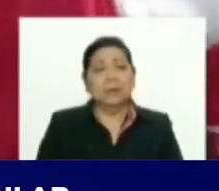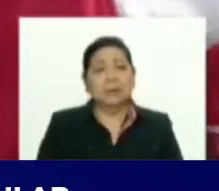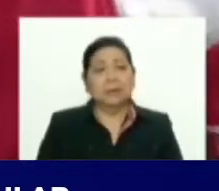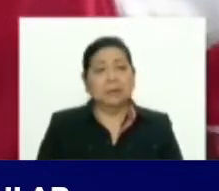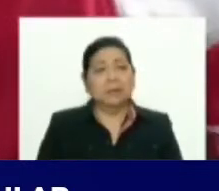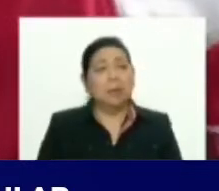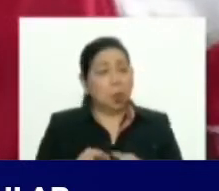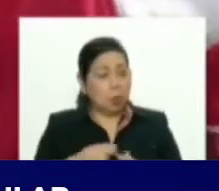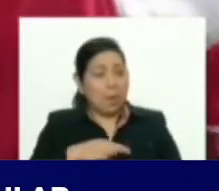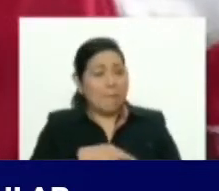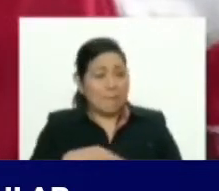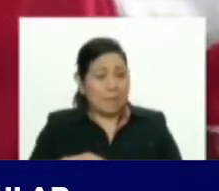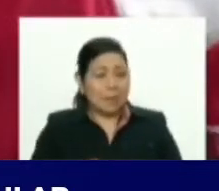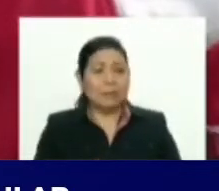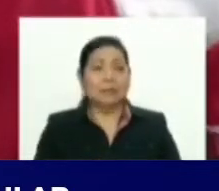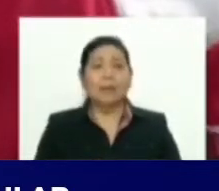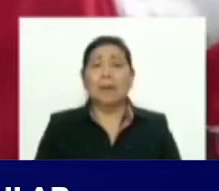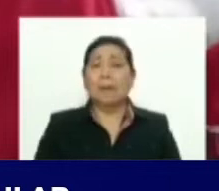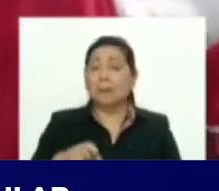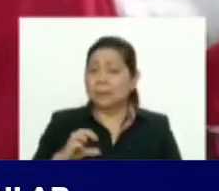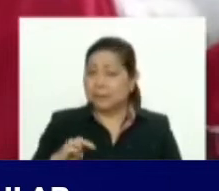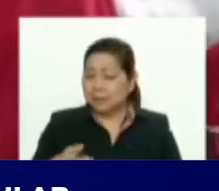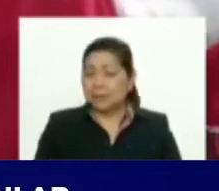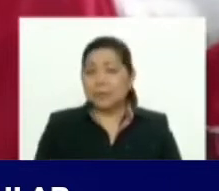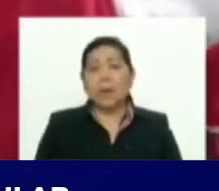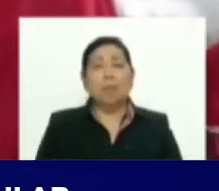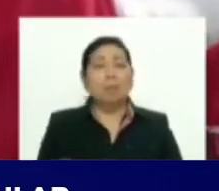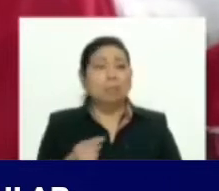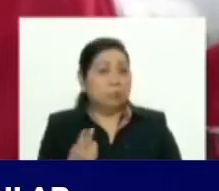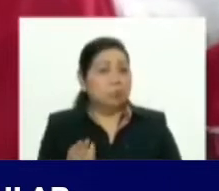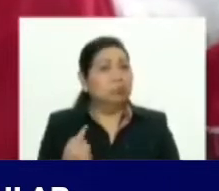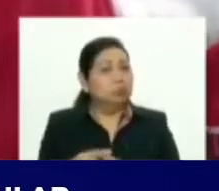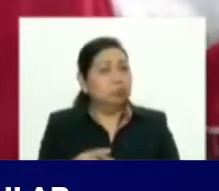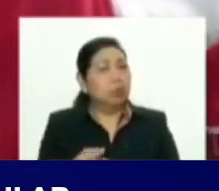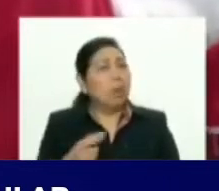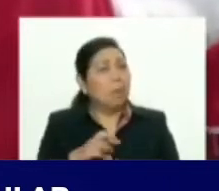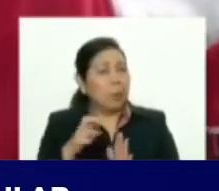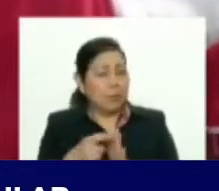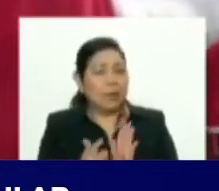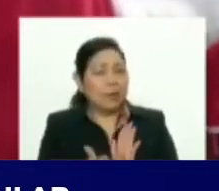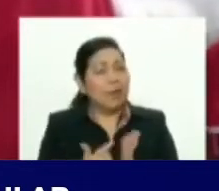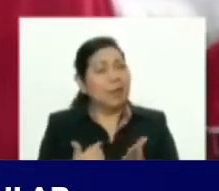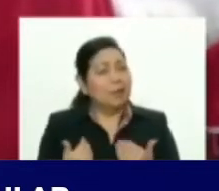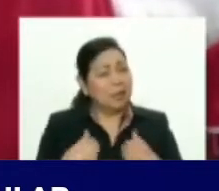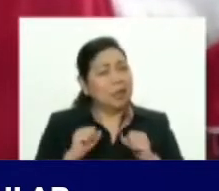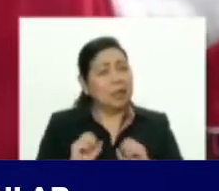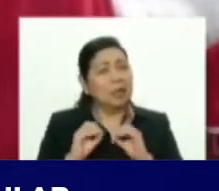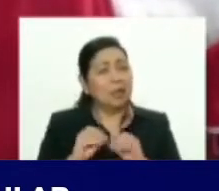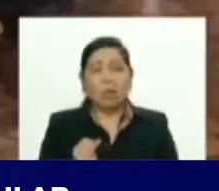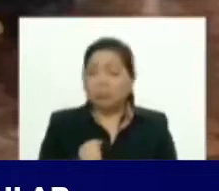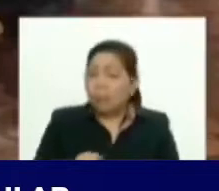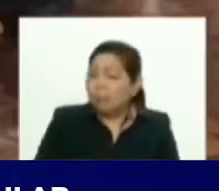con nuestro gabinete, en la PCM, con el bloque magisterial, enriquecemos algún proyecto de ley que se tiene que hacer, lo planteamos y